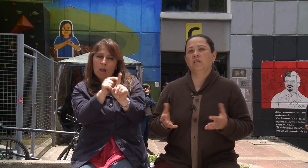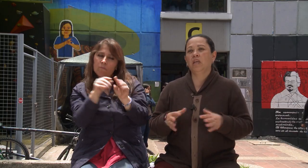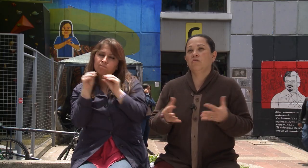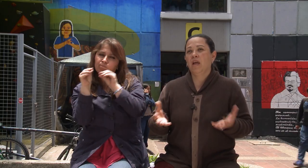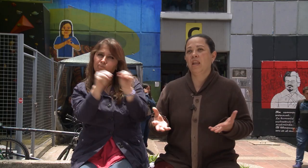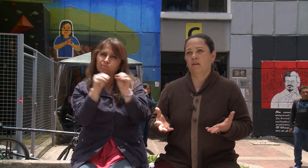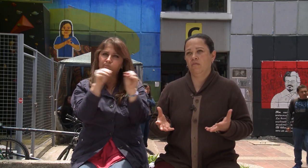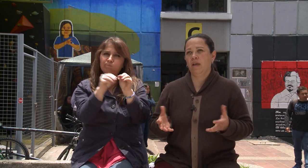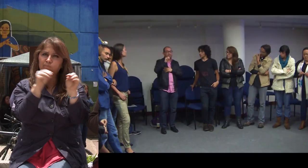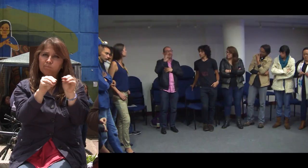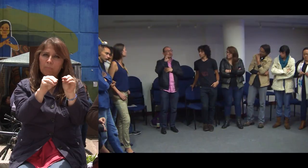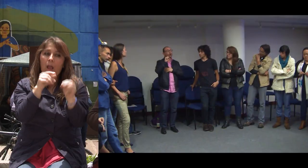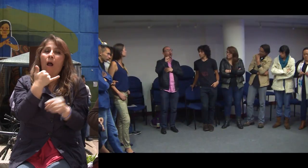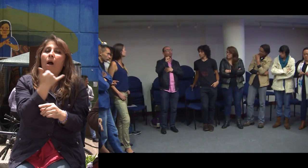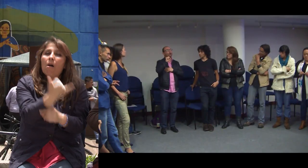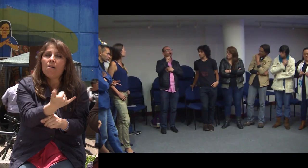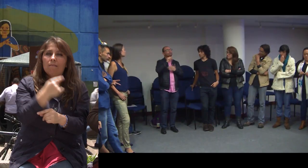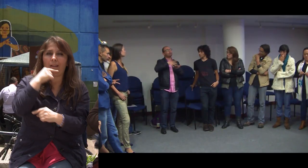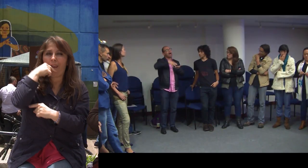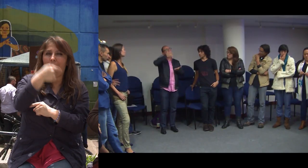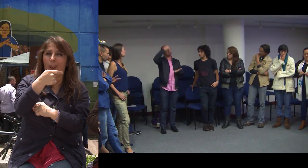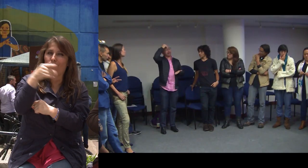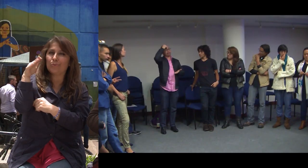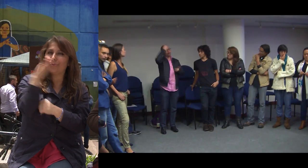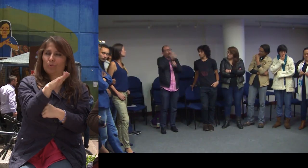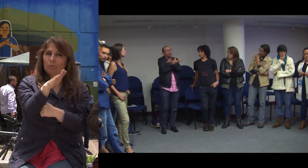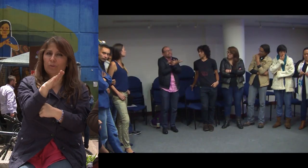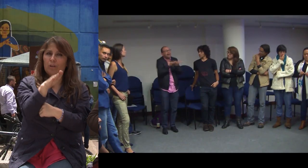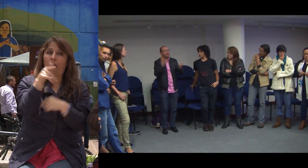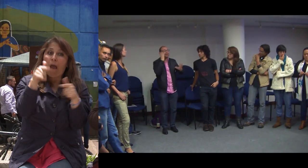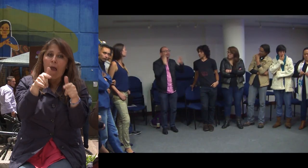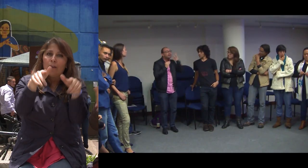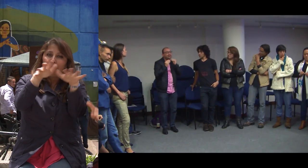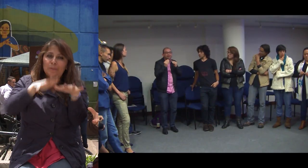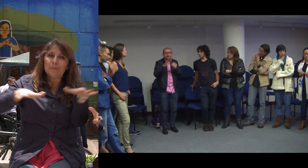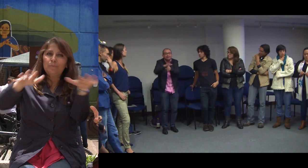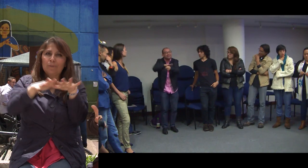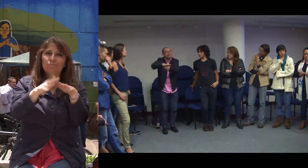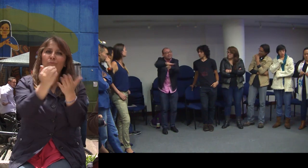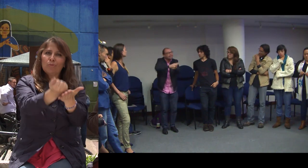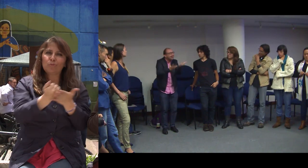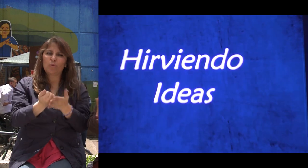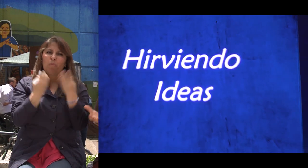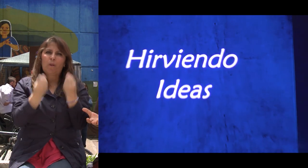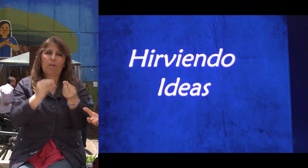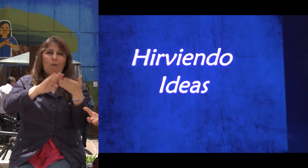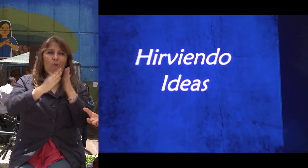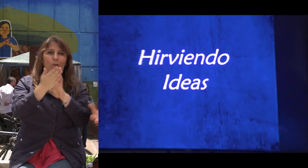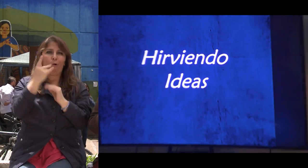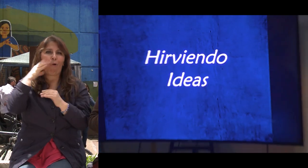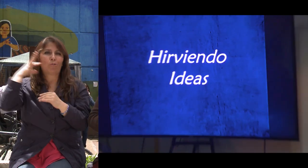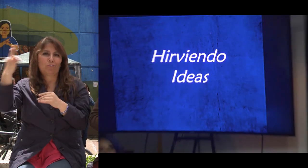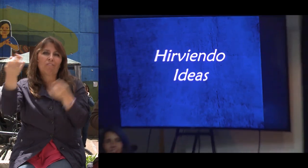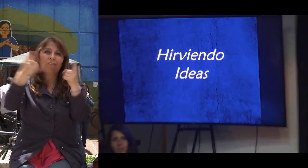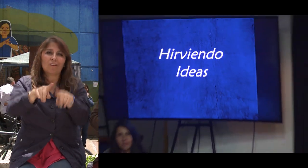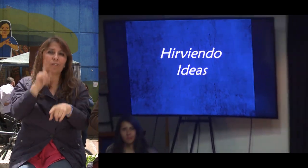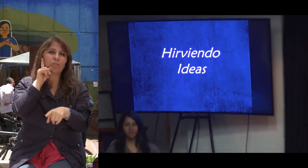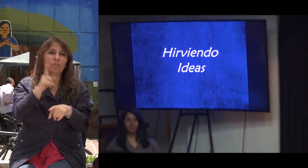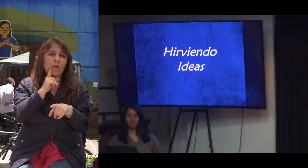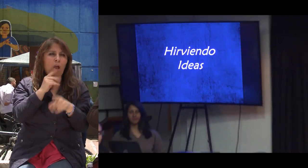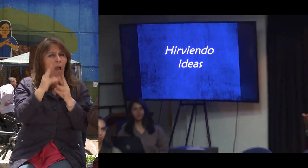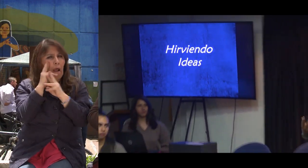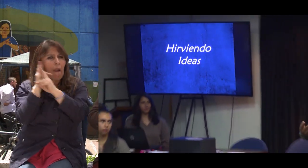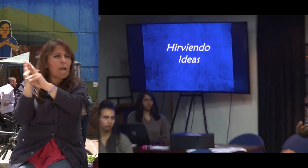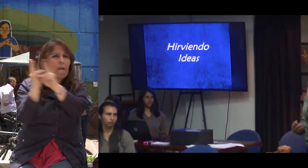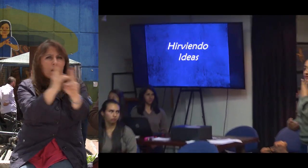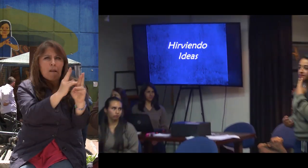formando tiene una lengua y estos escenarios le permiten a los estudiantes y a la comunidad oyente reconocer los saberes